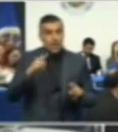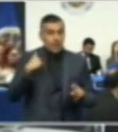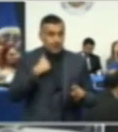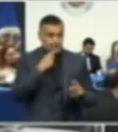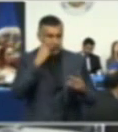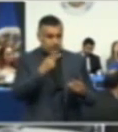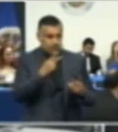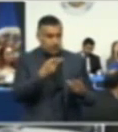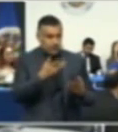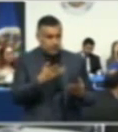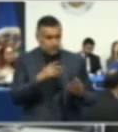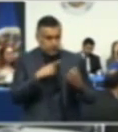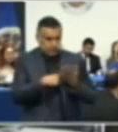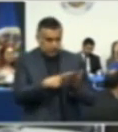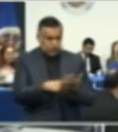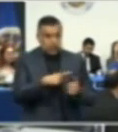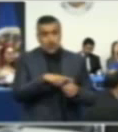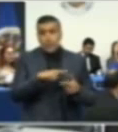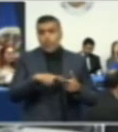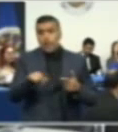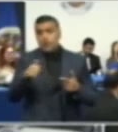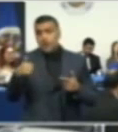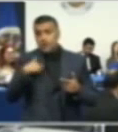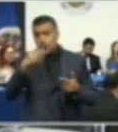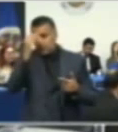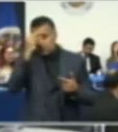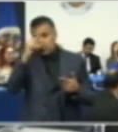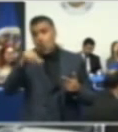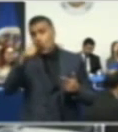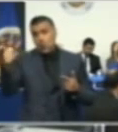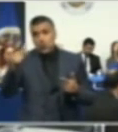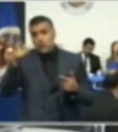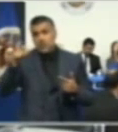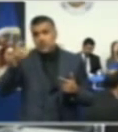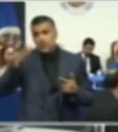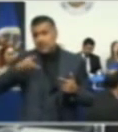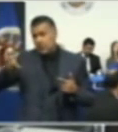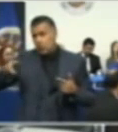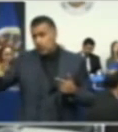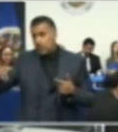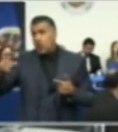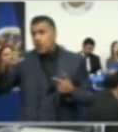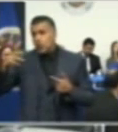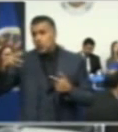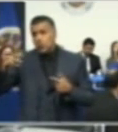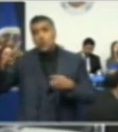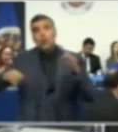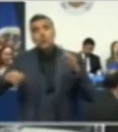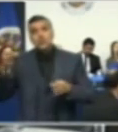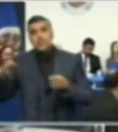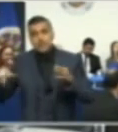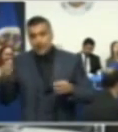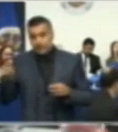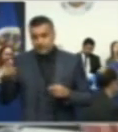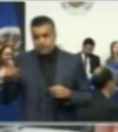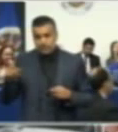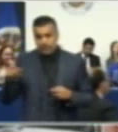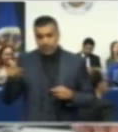presupuesto. Luego también nos han brindado información otros sectores, como el ámbito de justicia, que ha habido